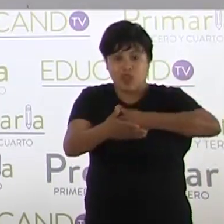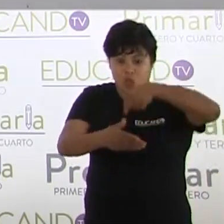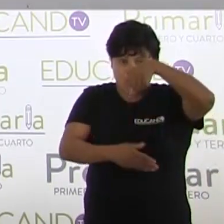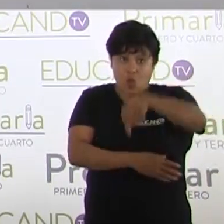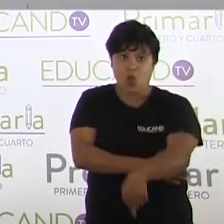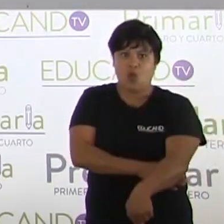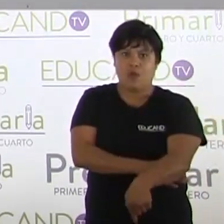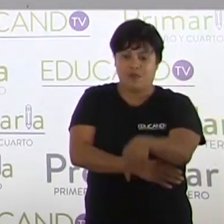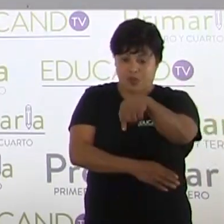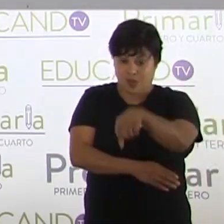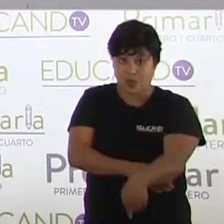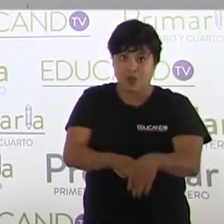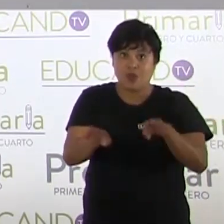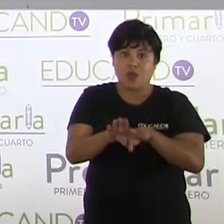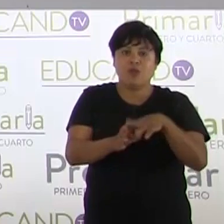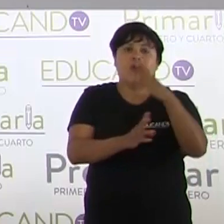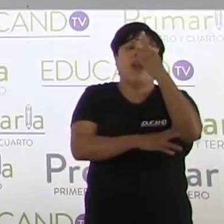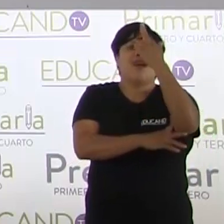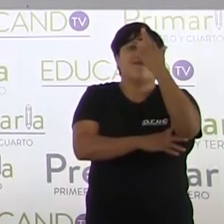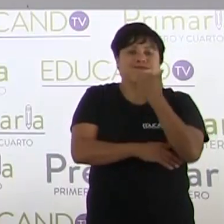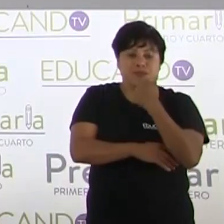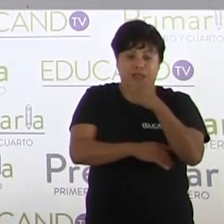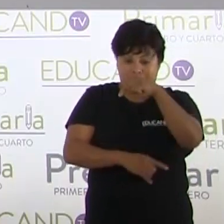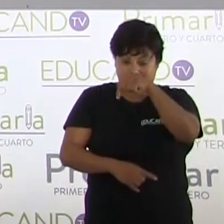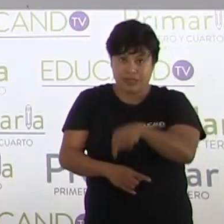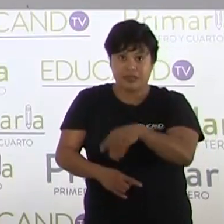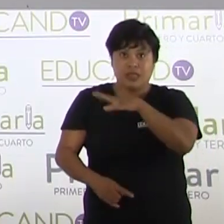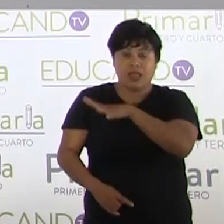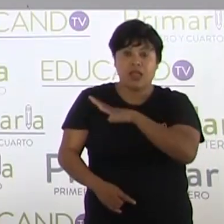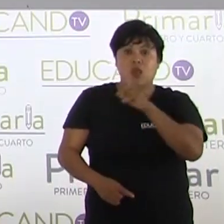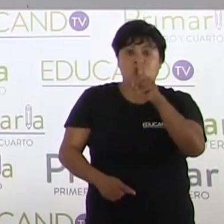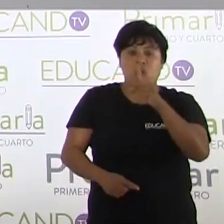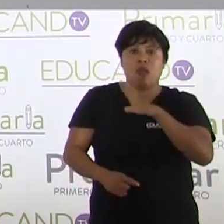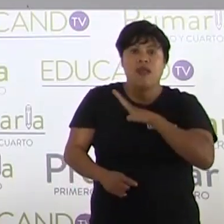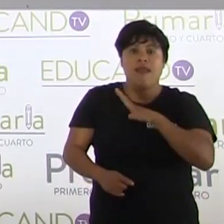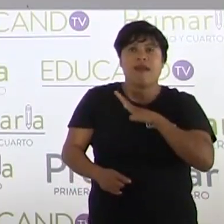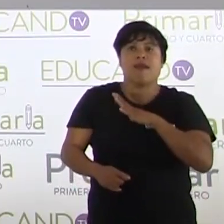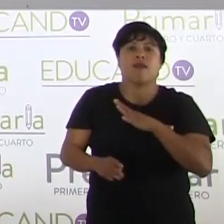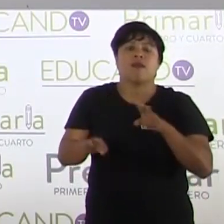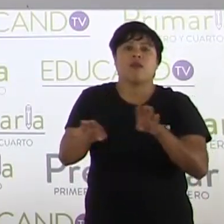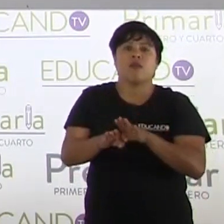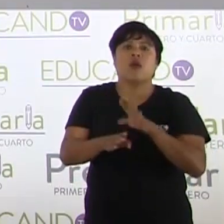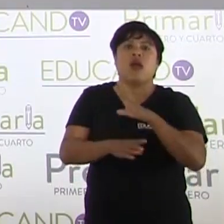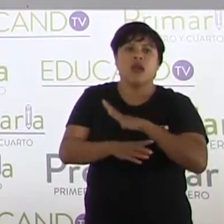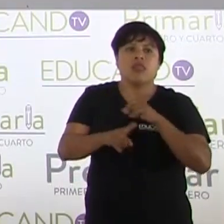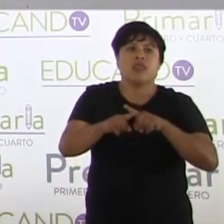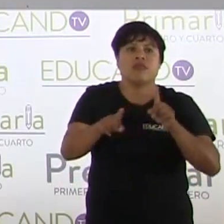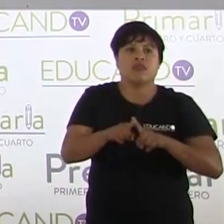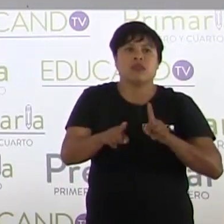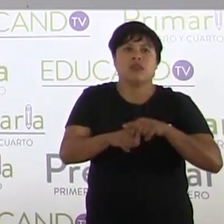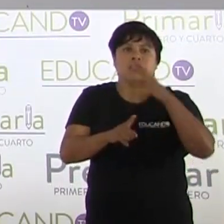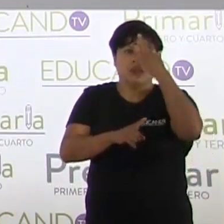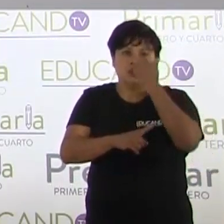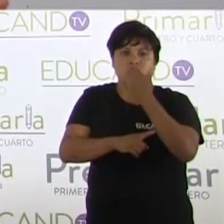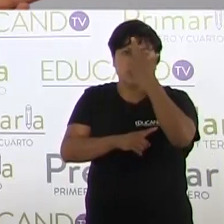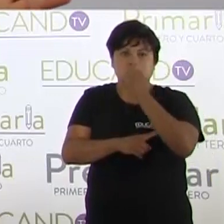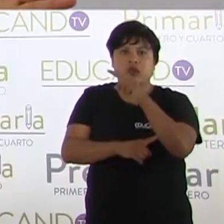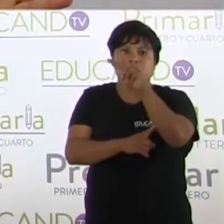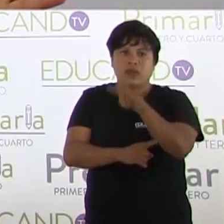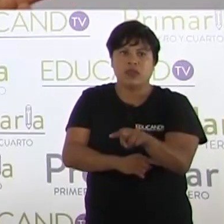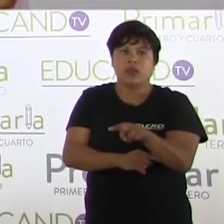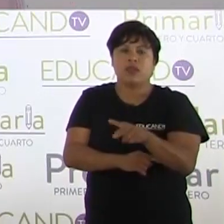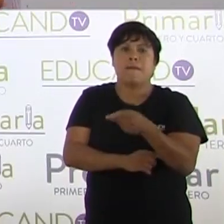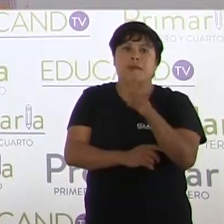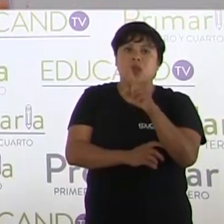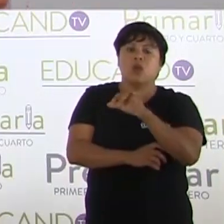Esa racionalidad que por un lado también viene según la razón y la verdad, pero por